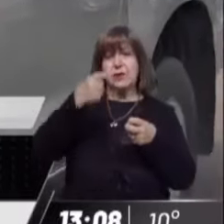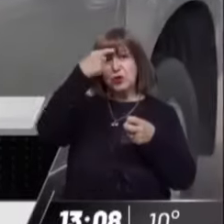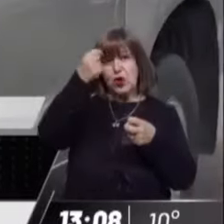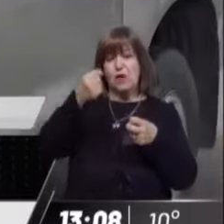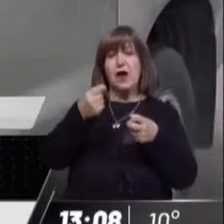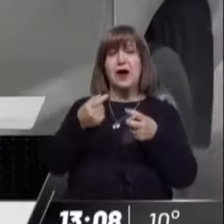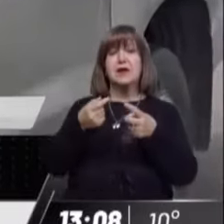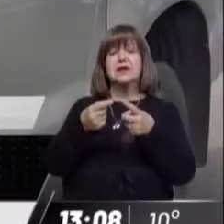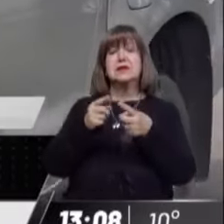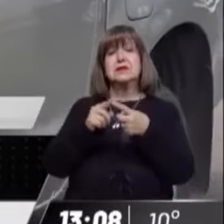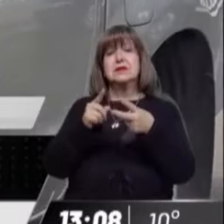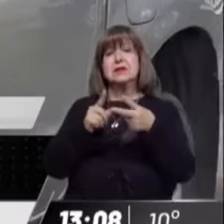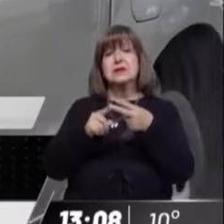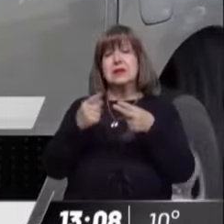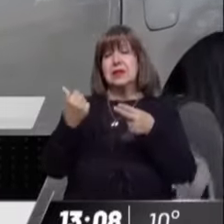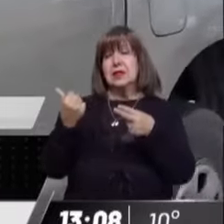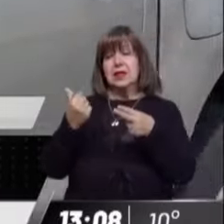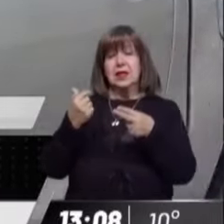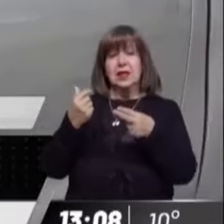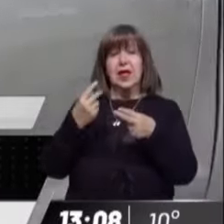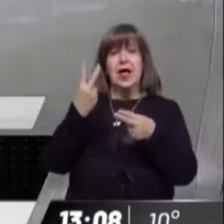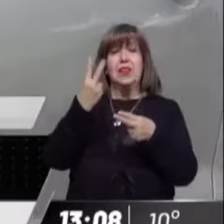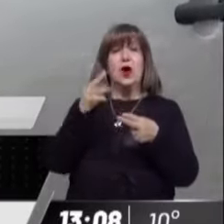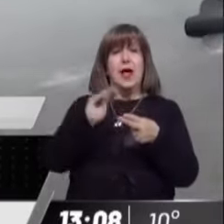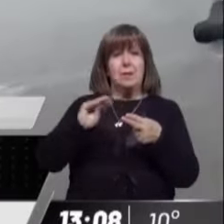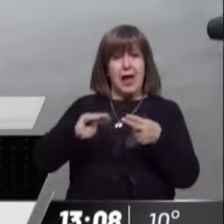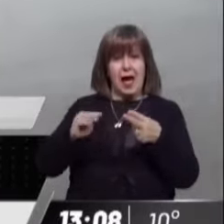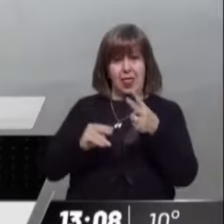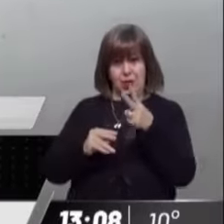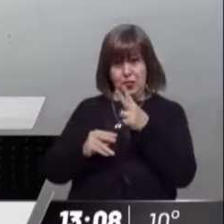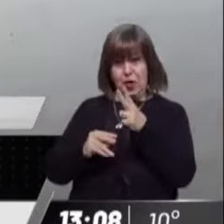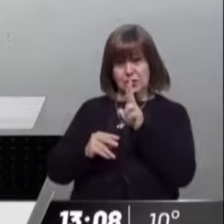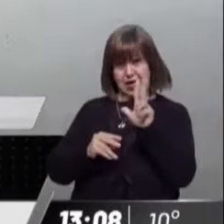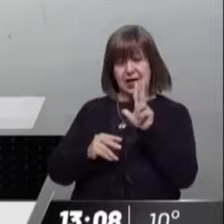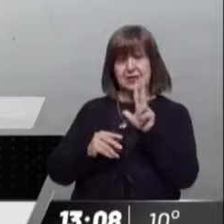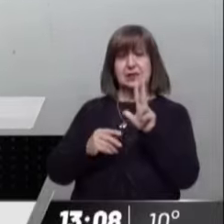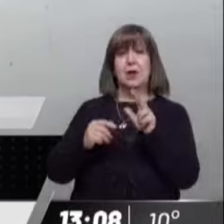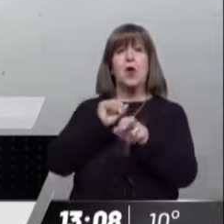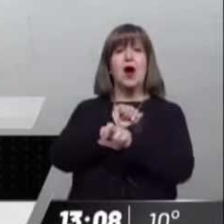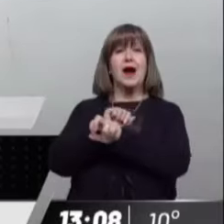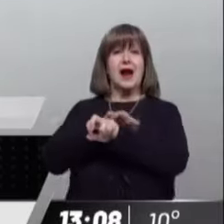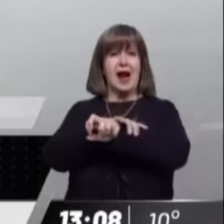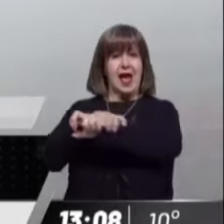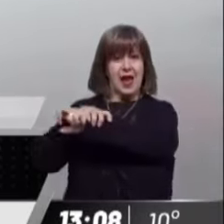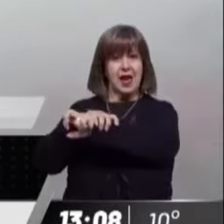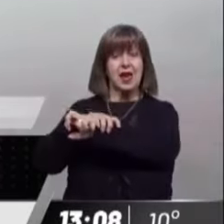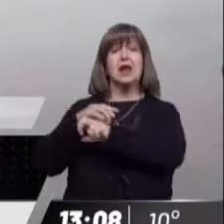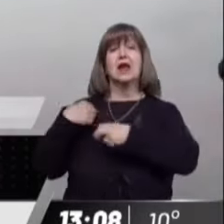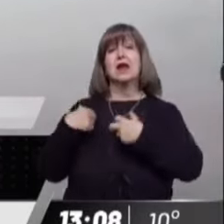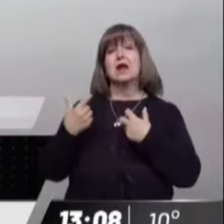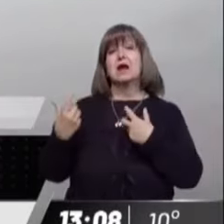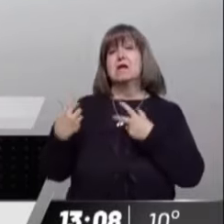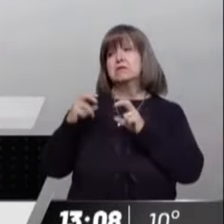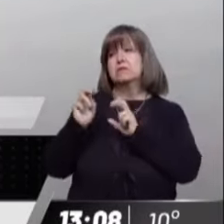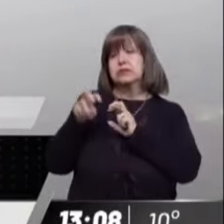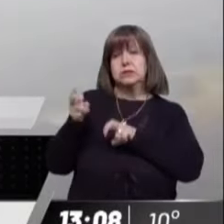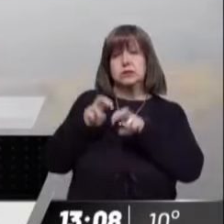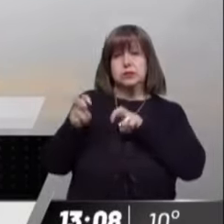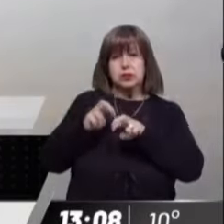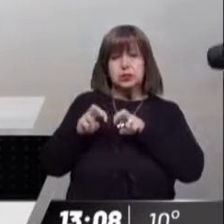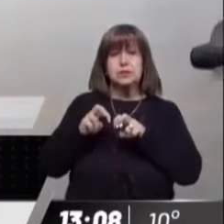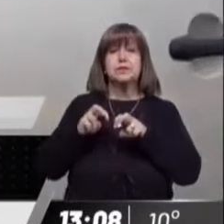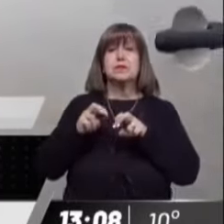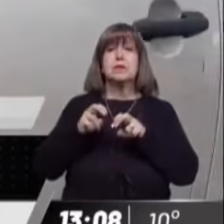Míguez, a unos 2 kilómetros donde estamos ahora, y luego los delincuentes manejaron hasta este lugar donde abandonaron la camioneta y se robaron